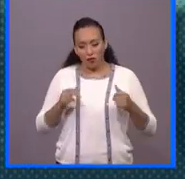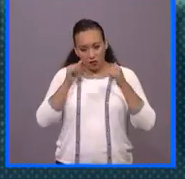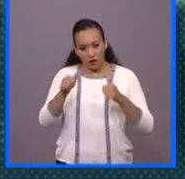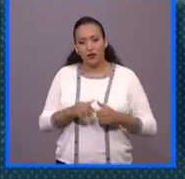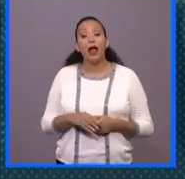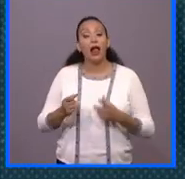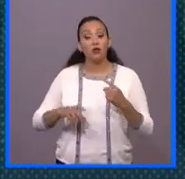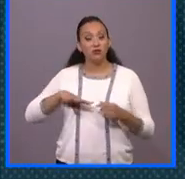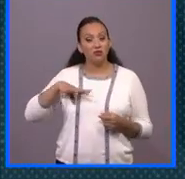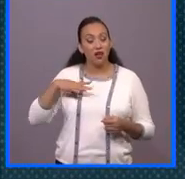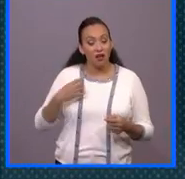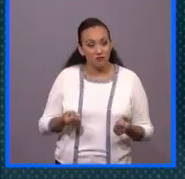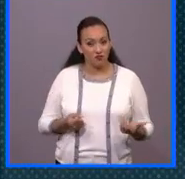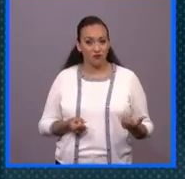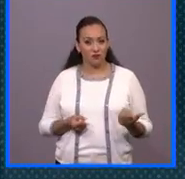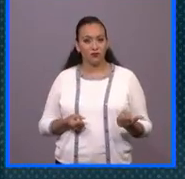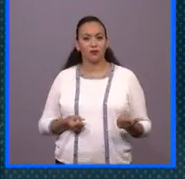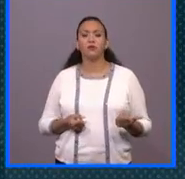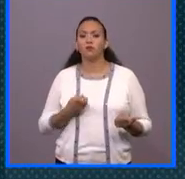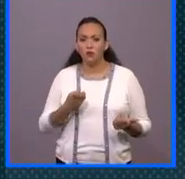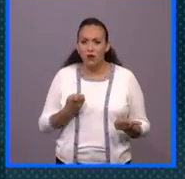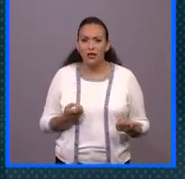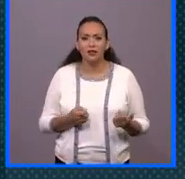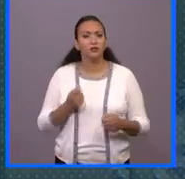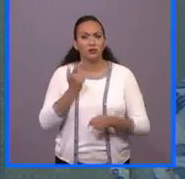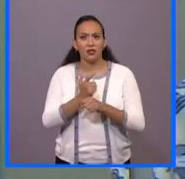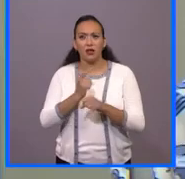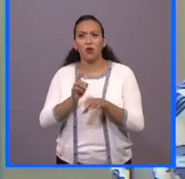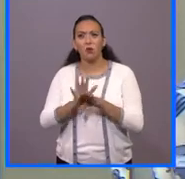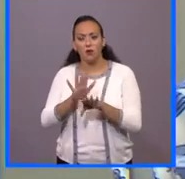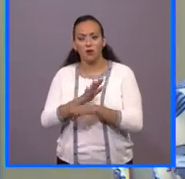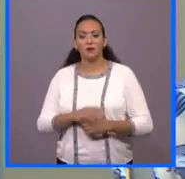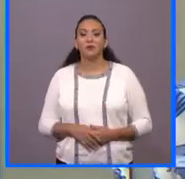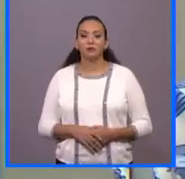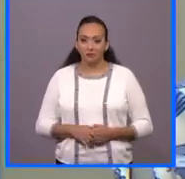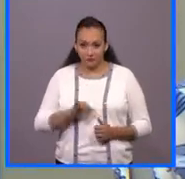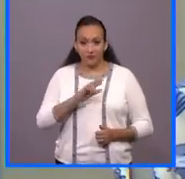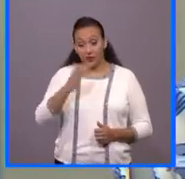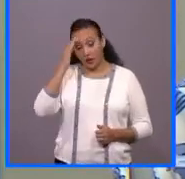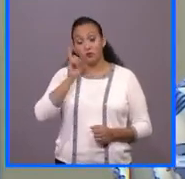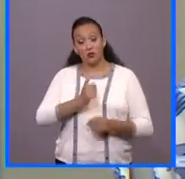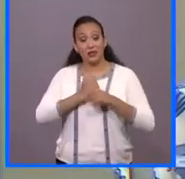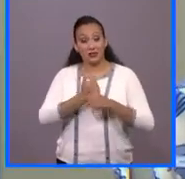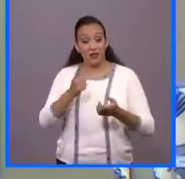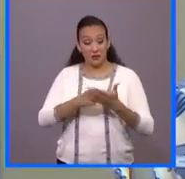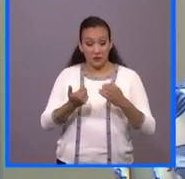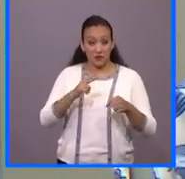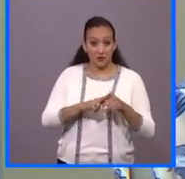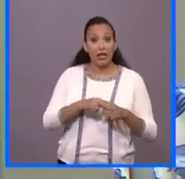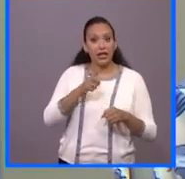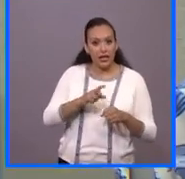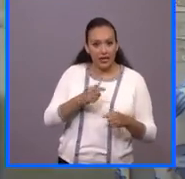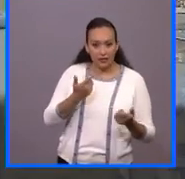abuso rutinario se aprende a través de la socialización y la rutina. Reconocieron que si bien la violencia obstétrica es un delito en 8